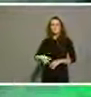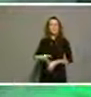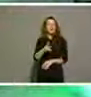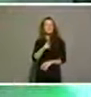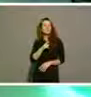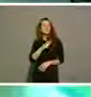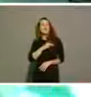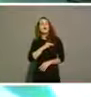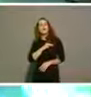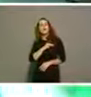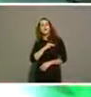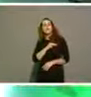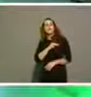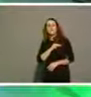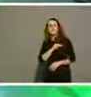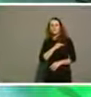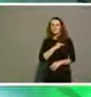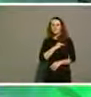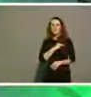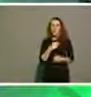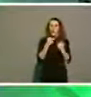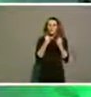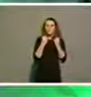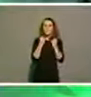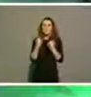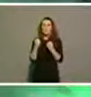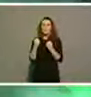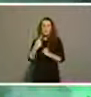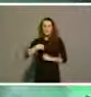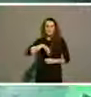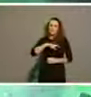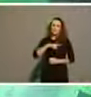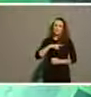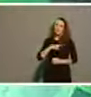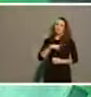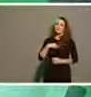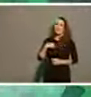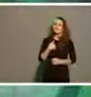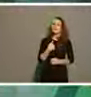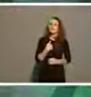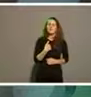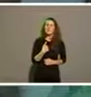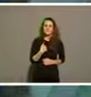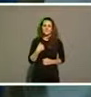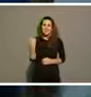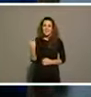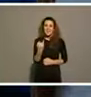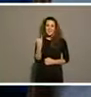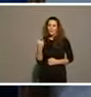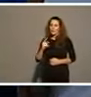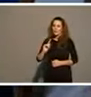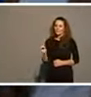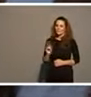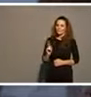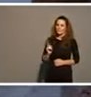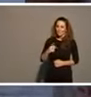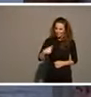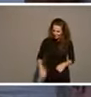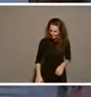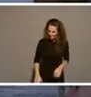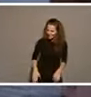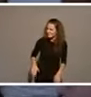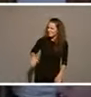concejal. Joder, que aquí no somos gilipollas, y he mamado desde